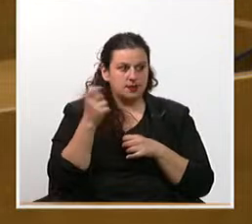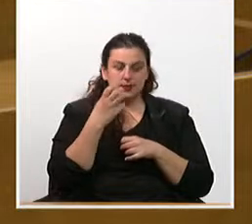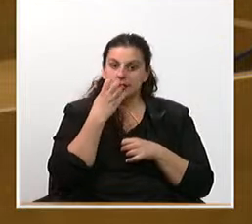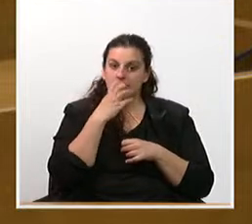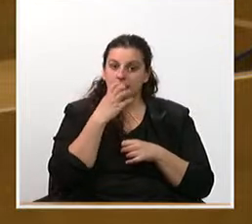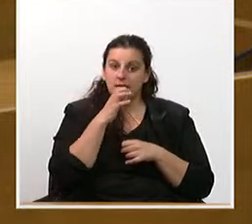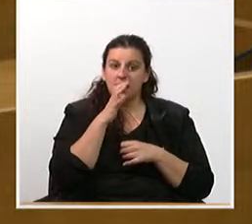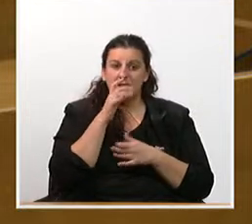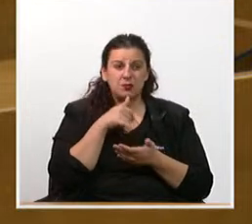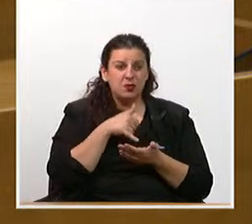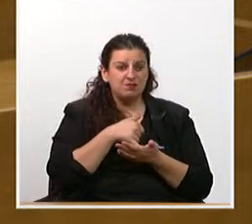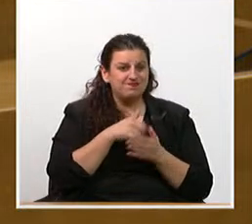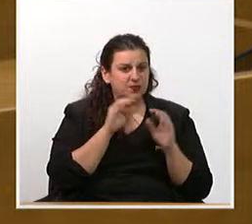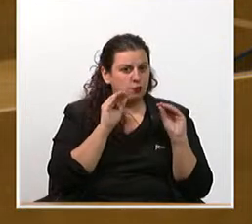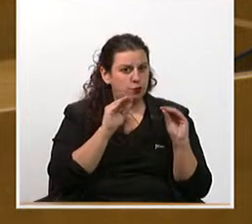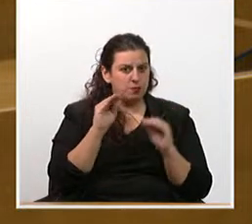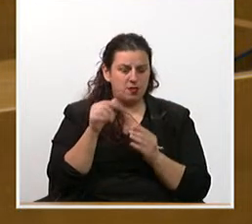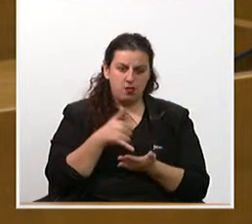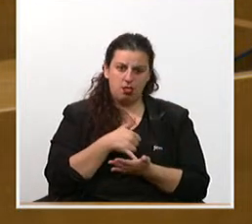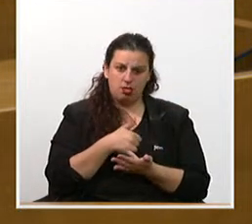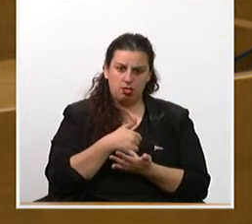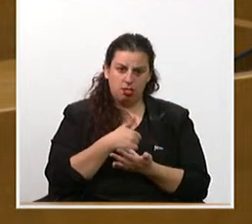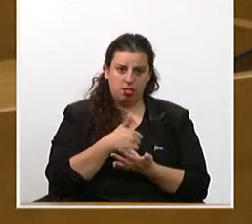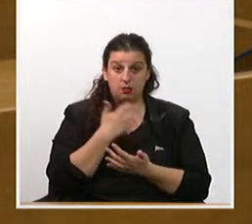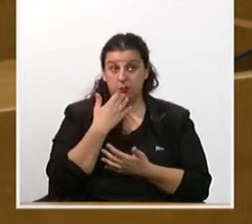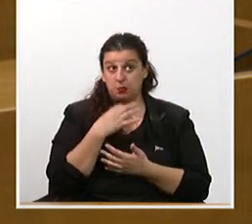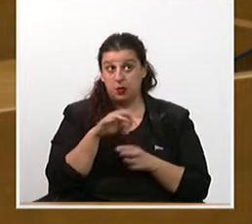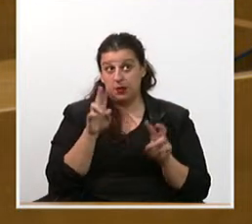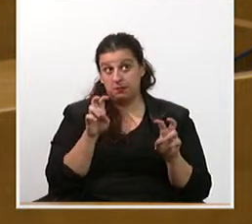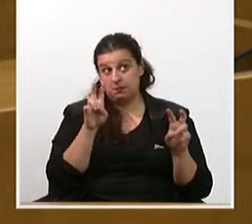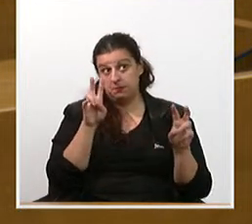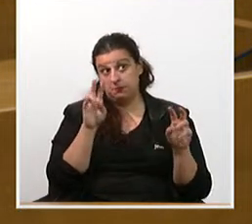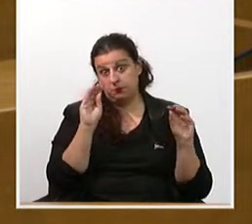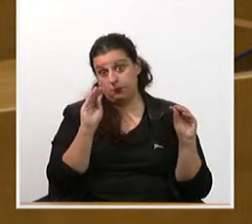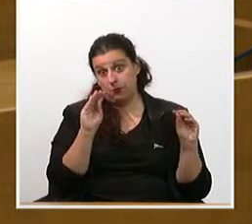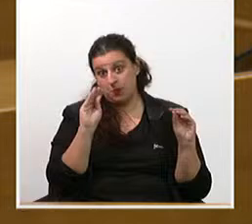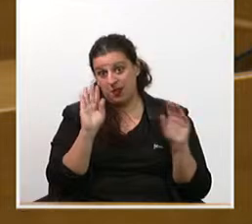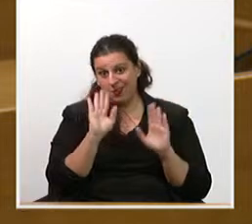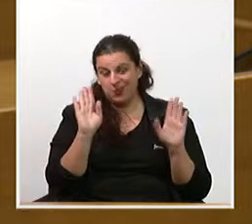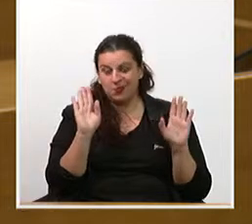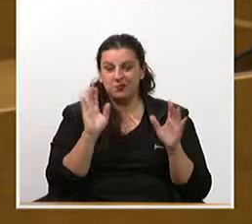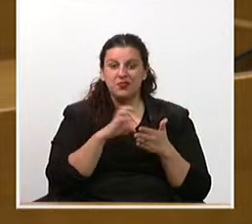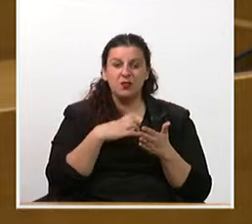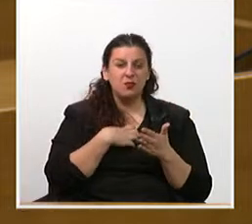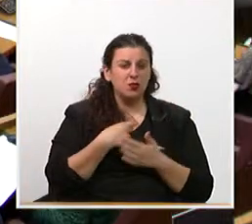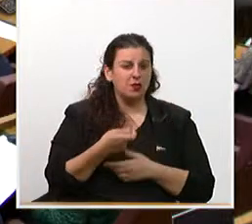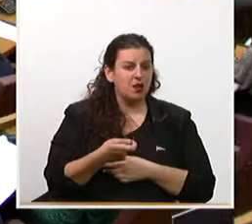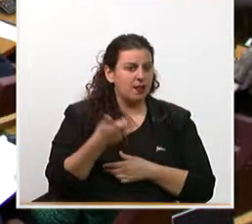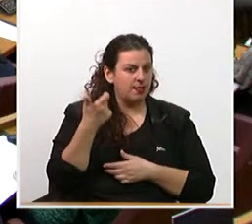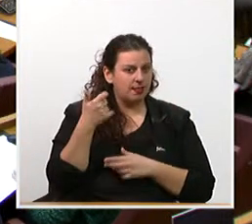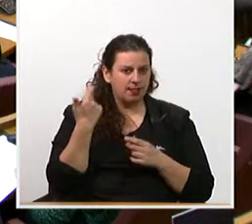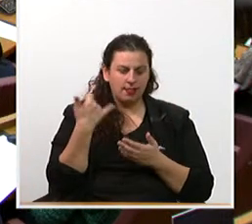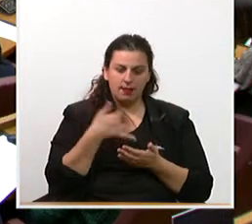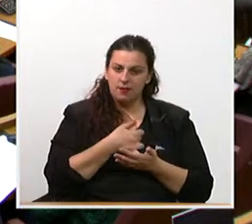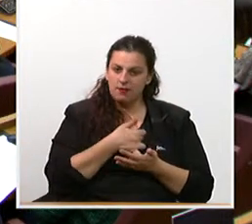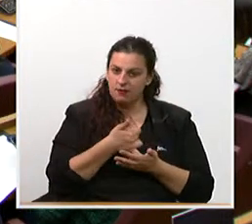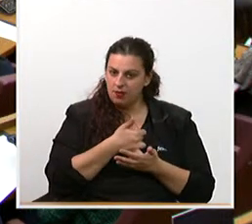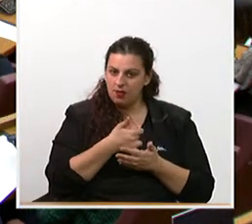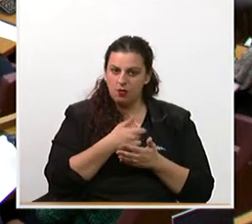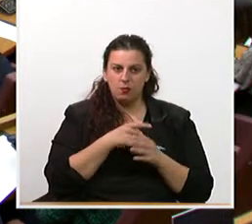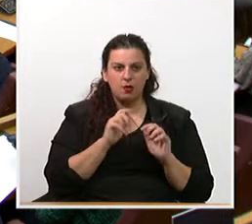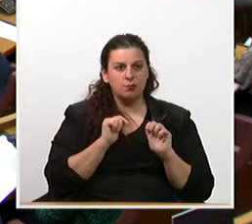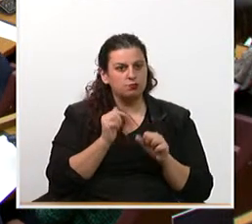deficiente formación si es que se la podía llamar así que recibía los funcionarios a la hora de incorporarse a sus puestos de